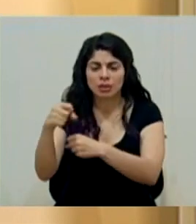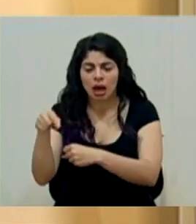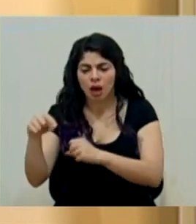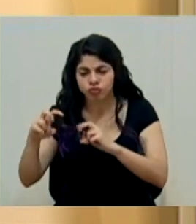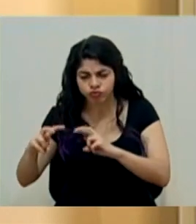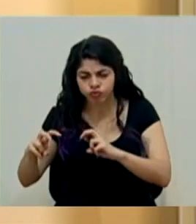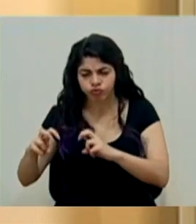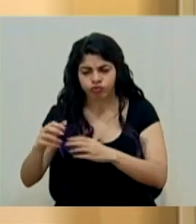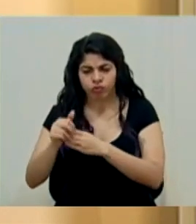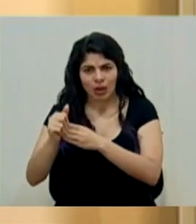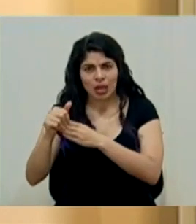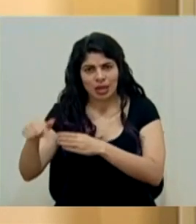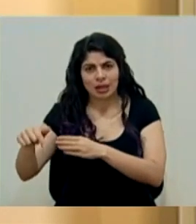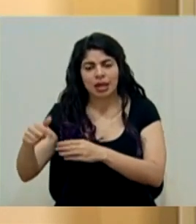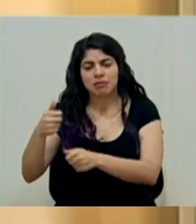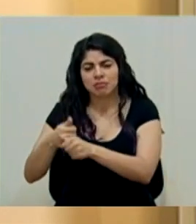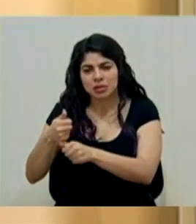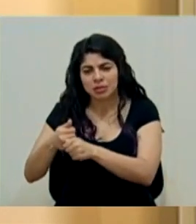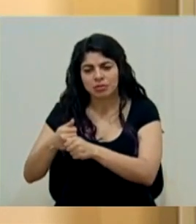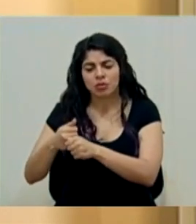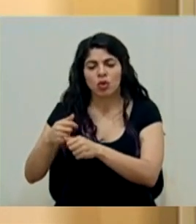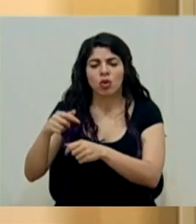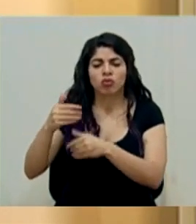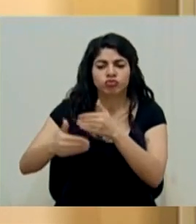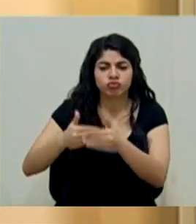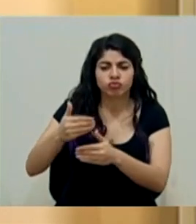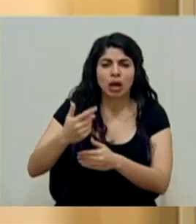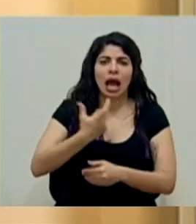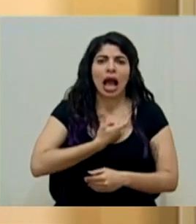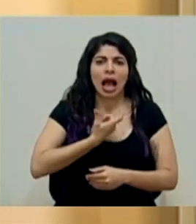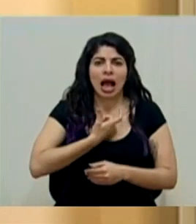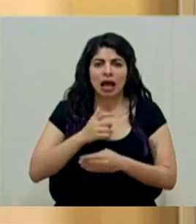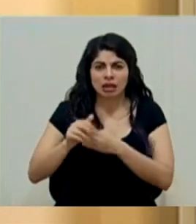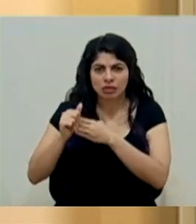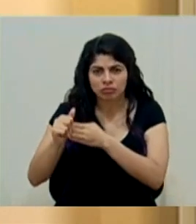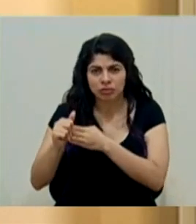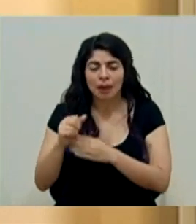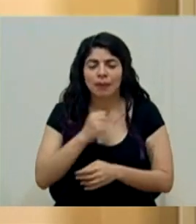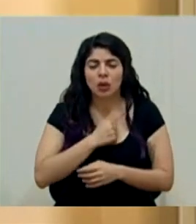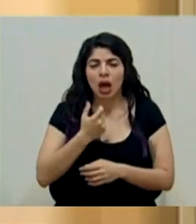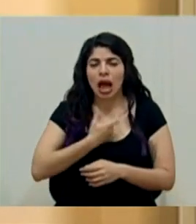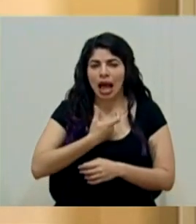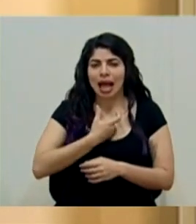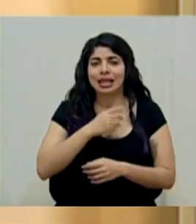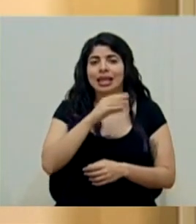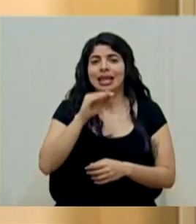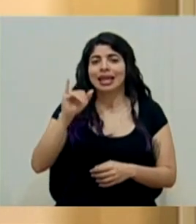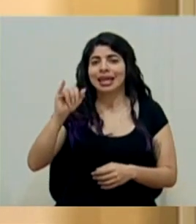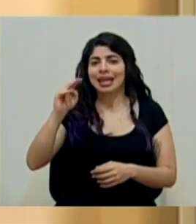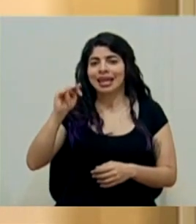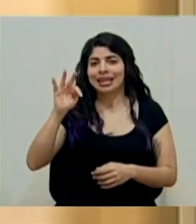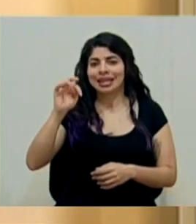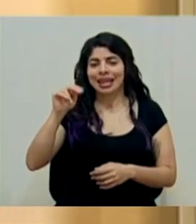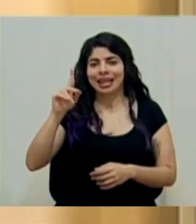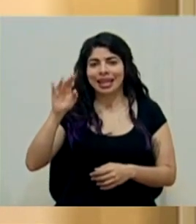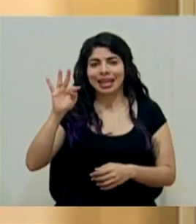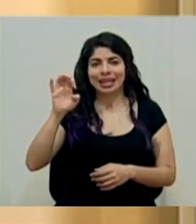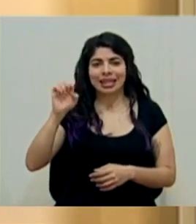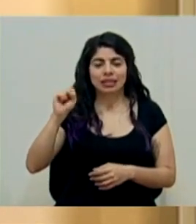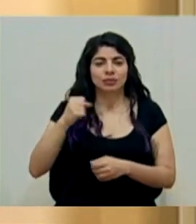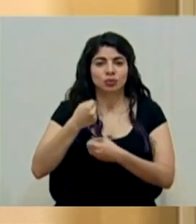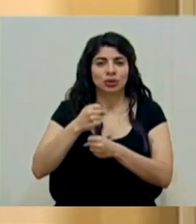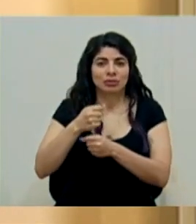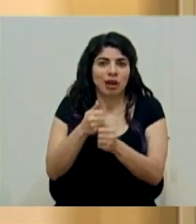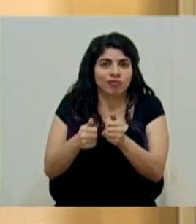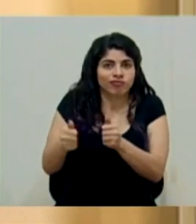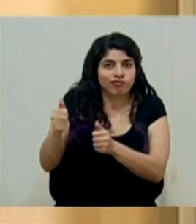las municipalidades, por los alcaldes y las alcaldesas, perdón, por los intendentes y las intendentas municipales,